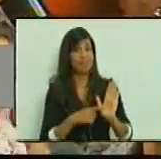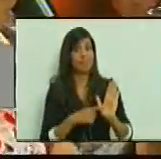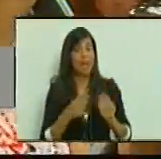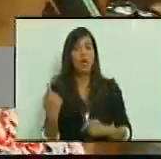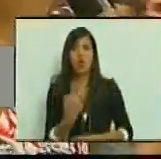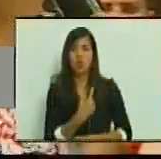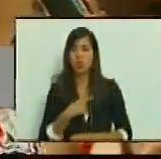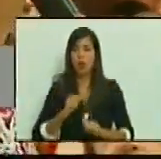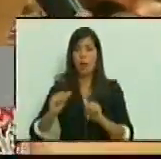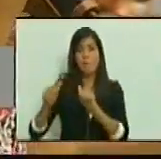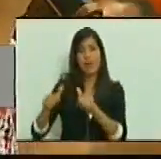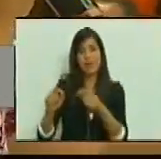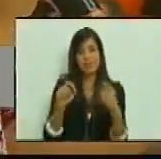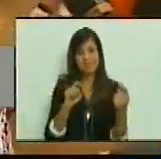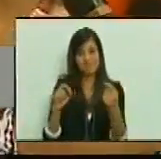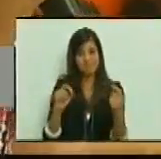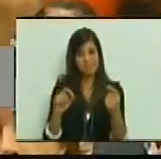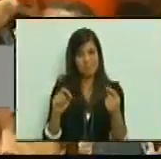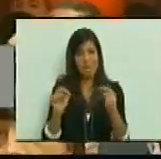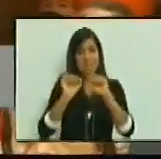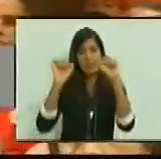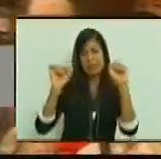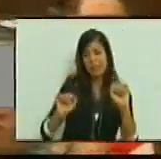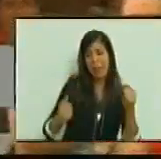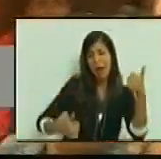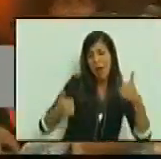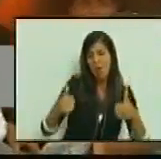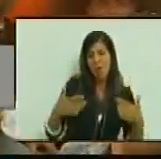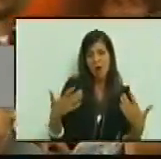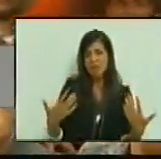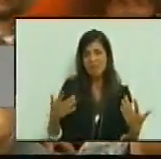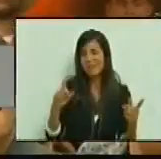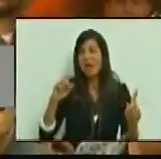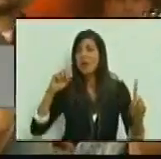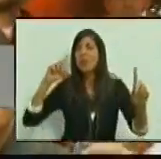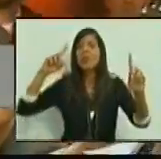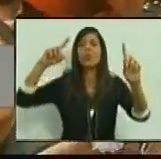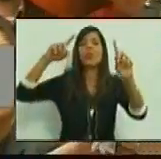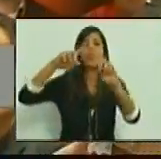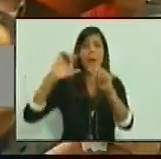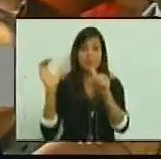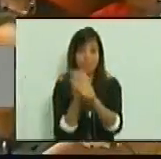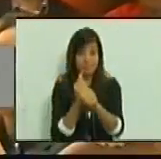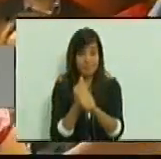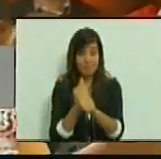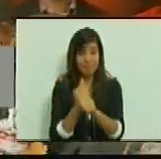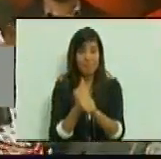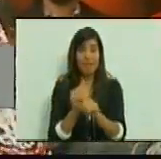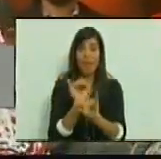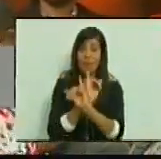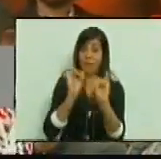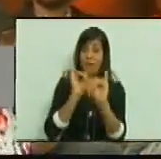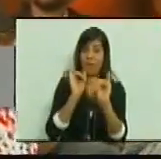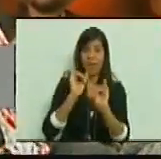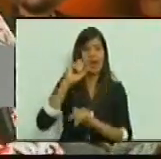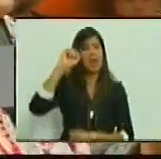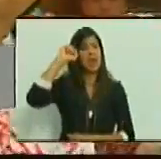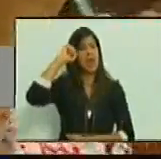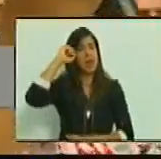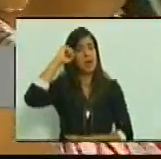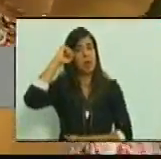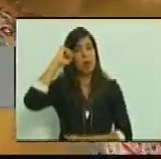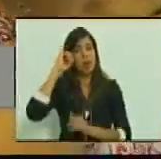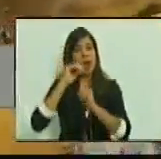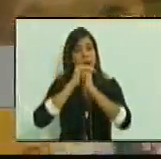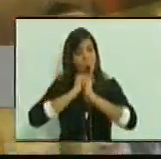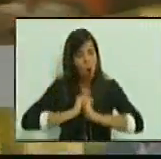nosotros empezar a debatir en qué sistema estamos y hacia qué sistema queremos avanzar. Yo quiero cerrar diciendo y recordando siempre una